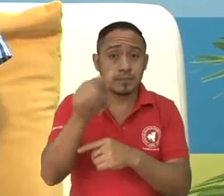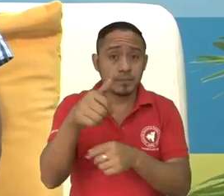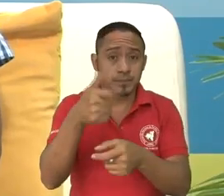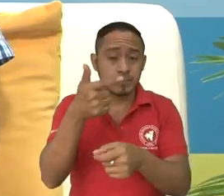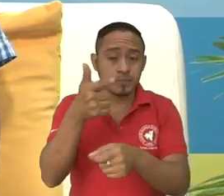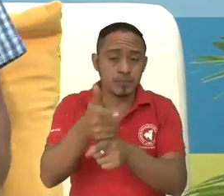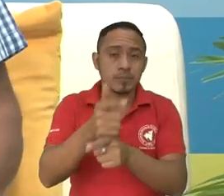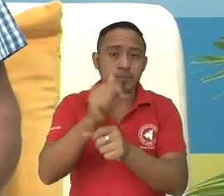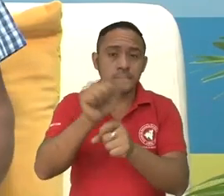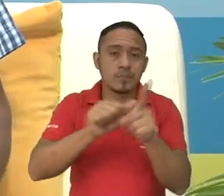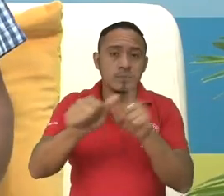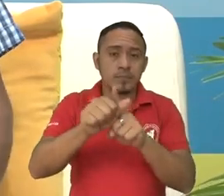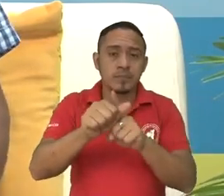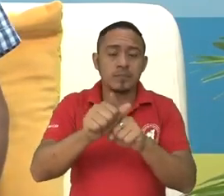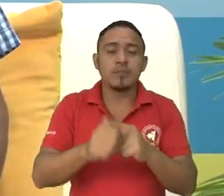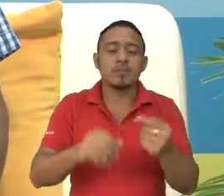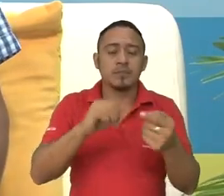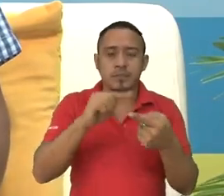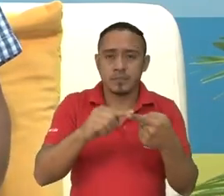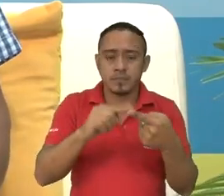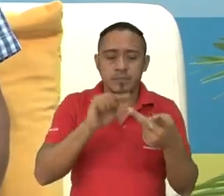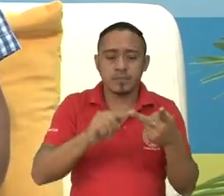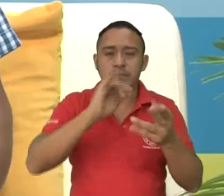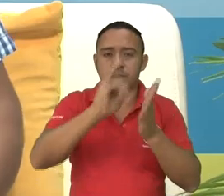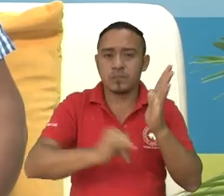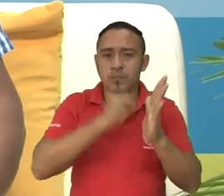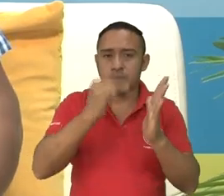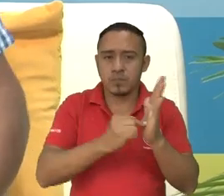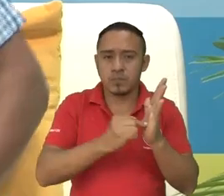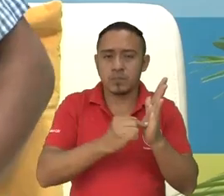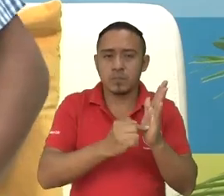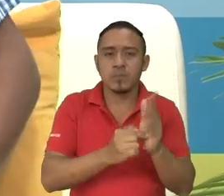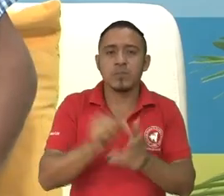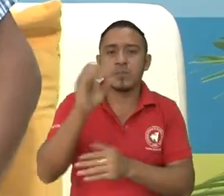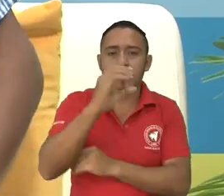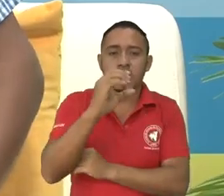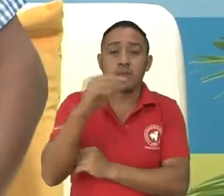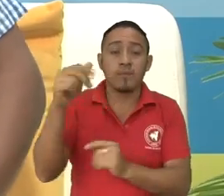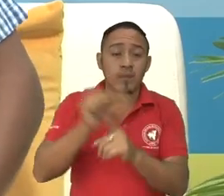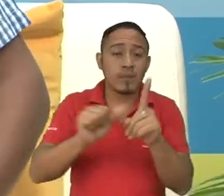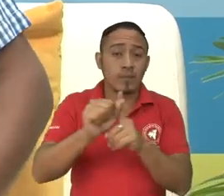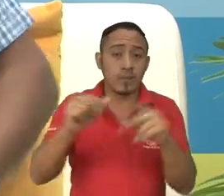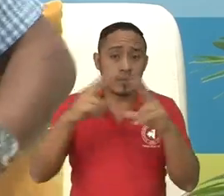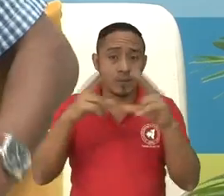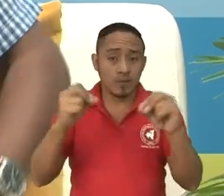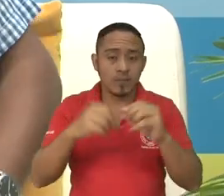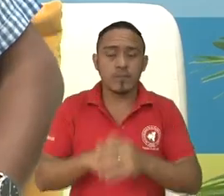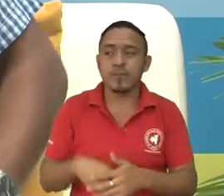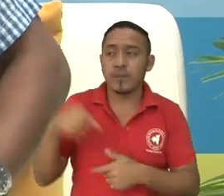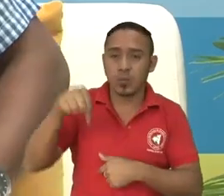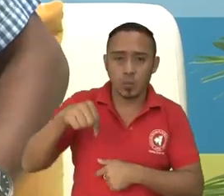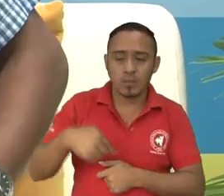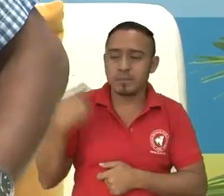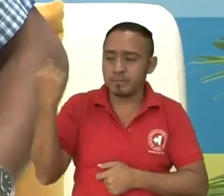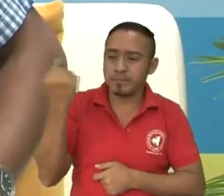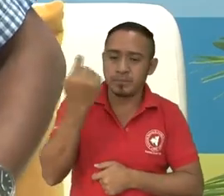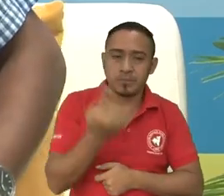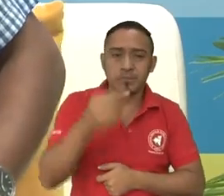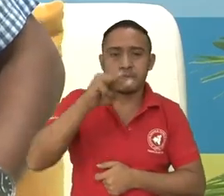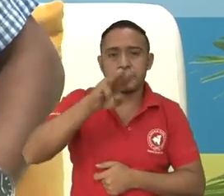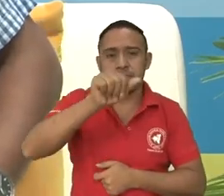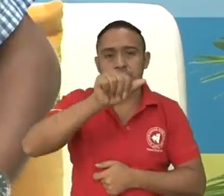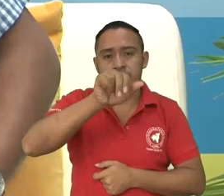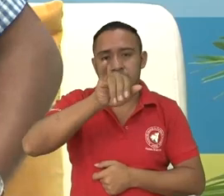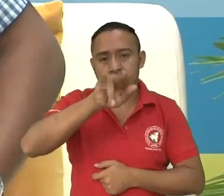de Nicaragua y en YouTube como C Parlamentario Nicaragua. Hoy contamos con la presencia de la licenciada María